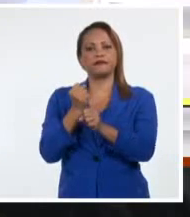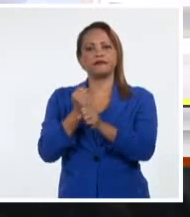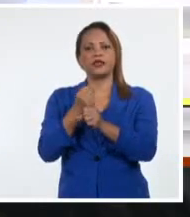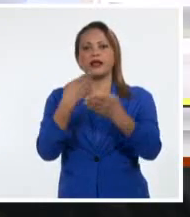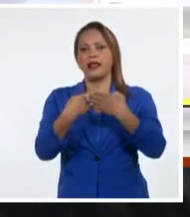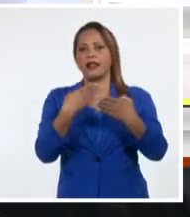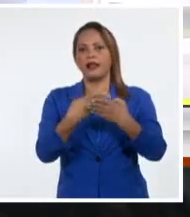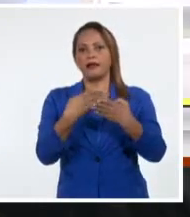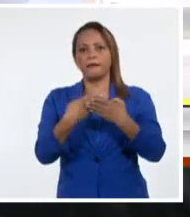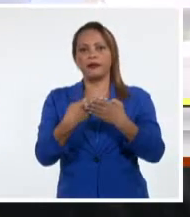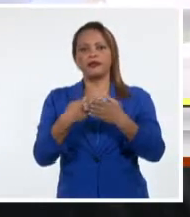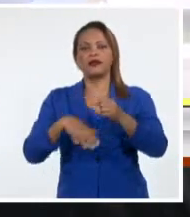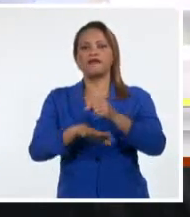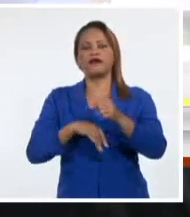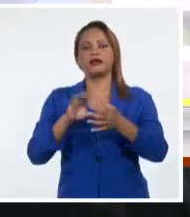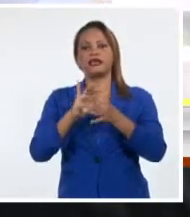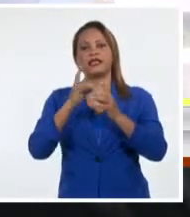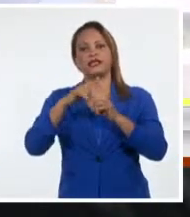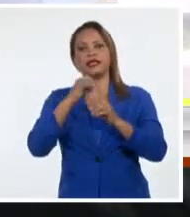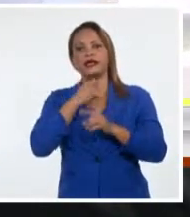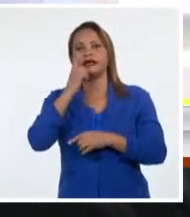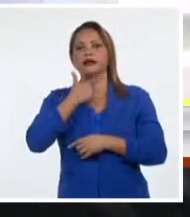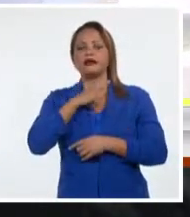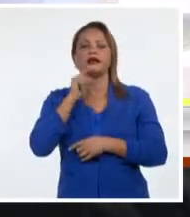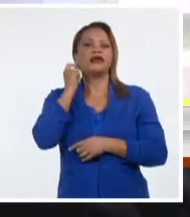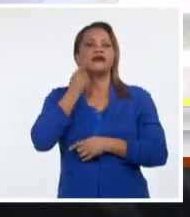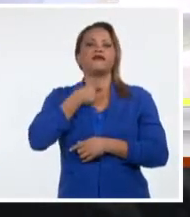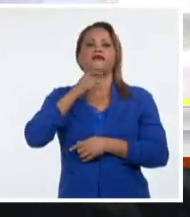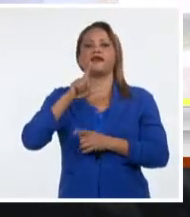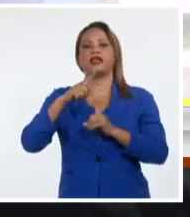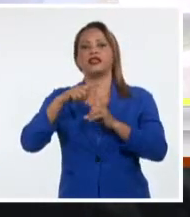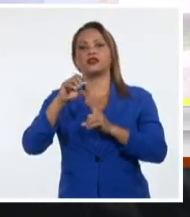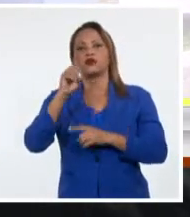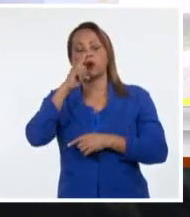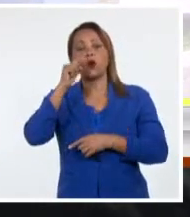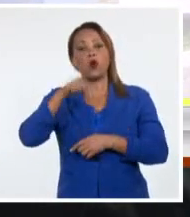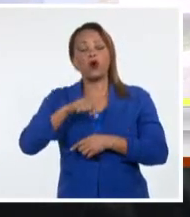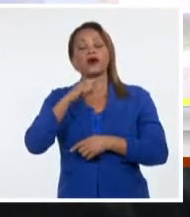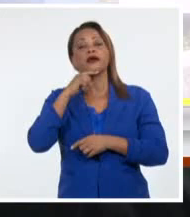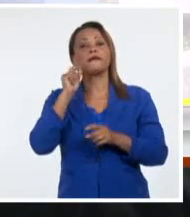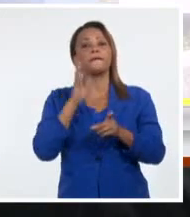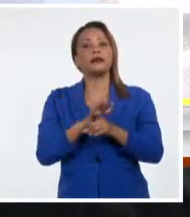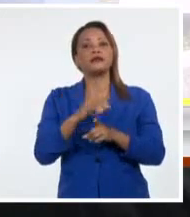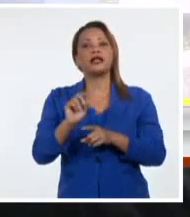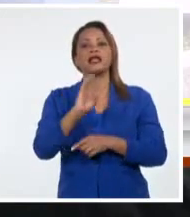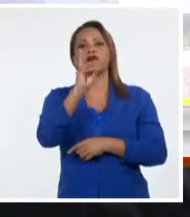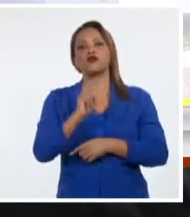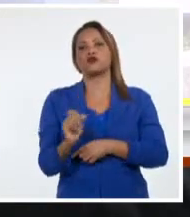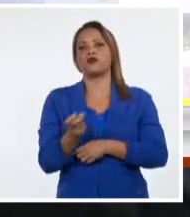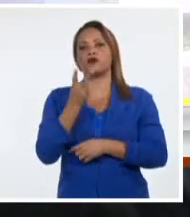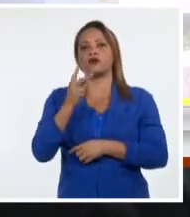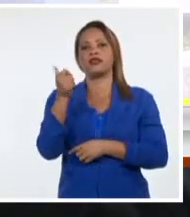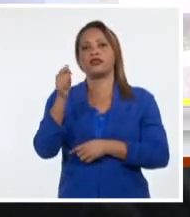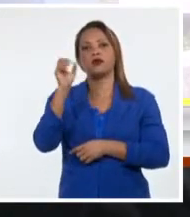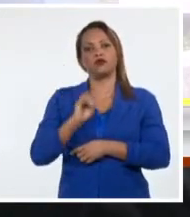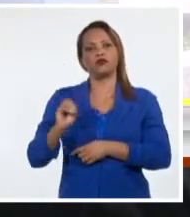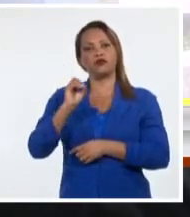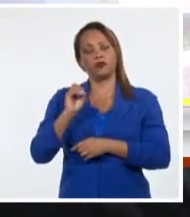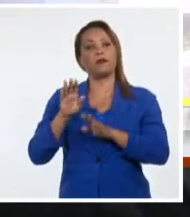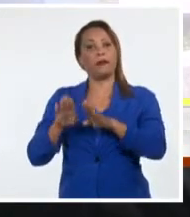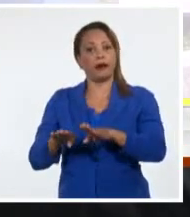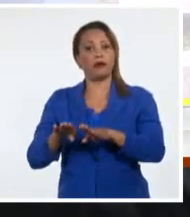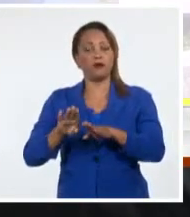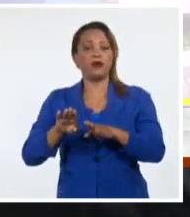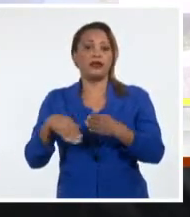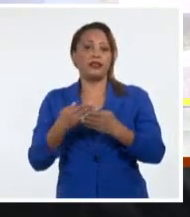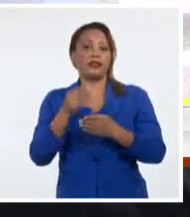sistema, Guitera, Felton, las unidades césped, y hoy debe incorporarse la unidad número 6 de 10 de octubre, que está afuera, salió